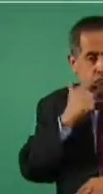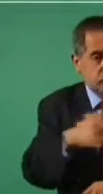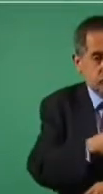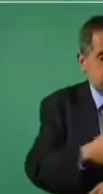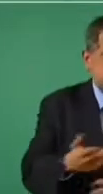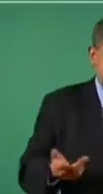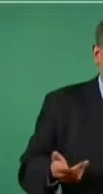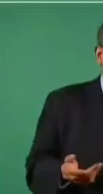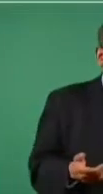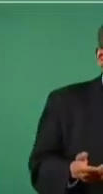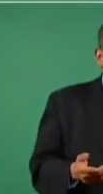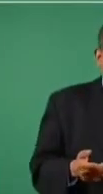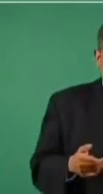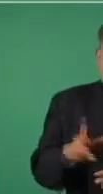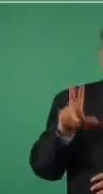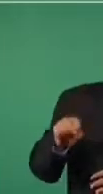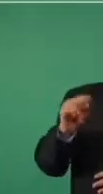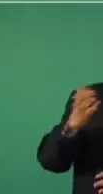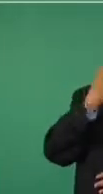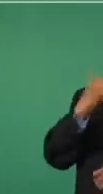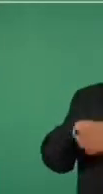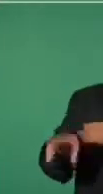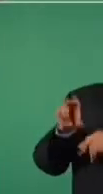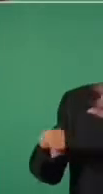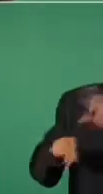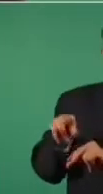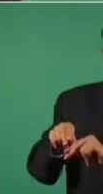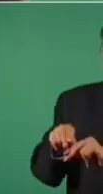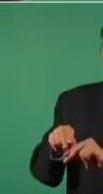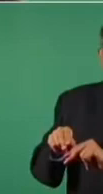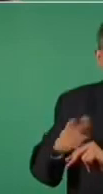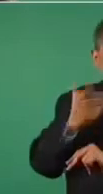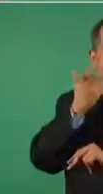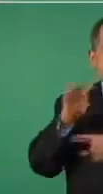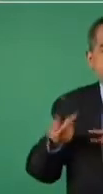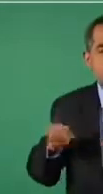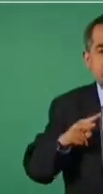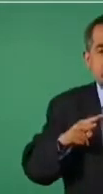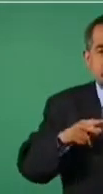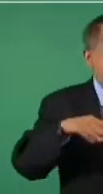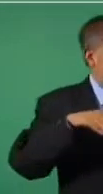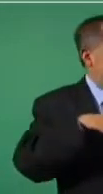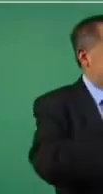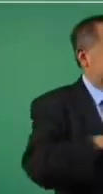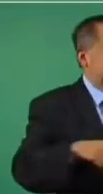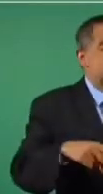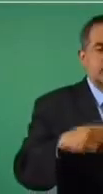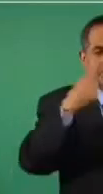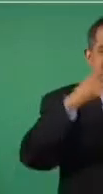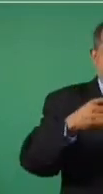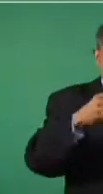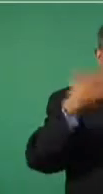Pero ¿cómo si podemos ir a los centros comerciales